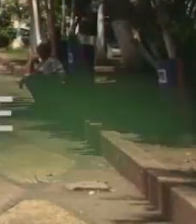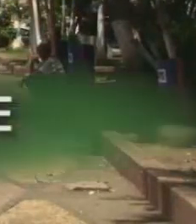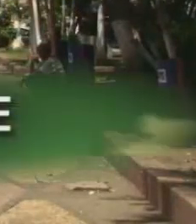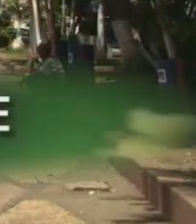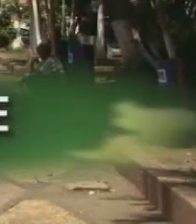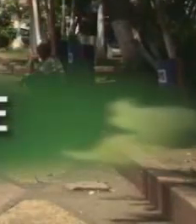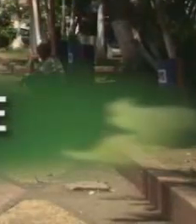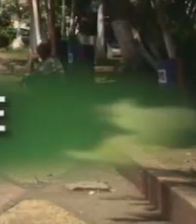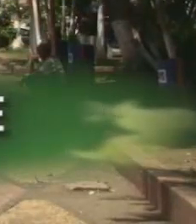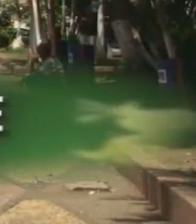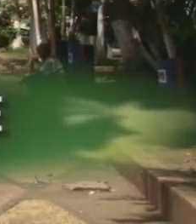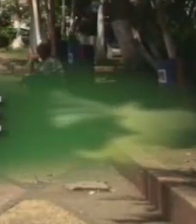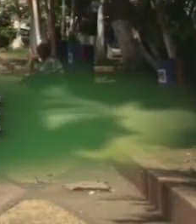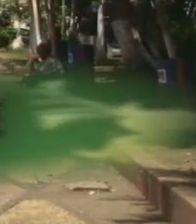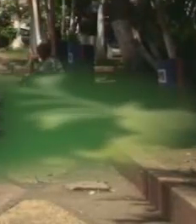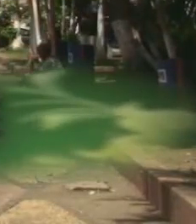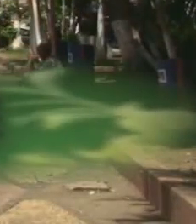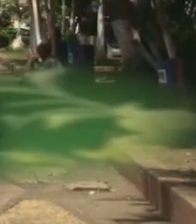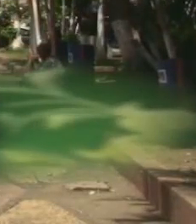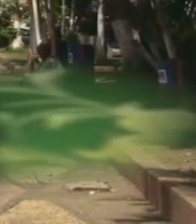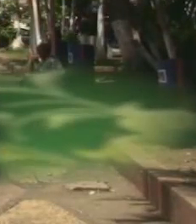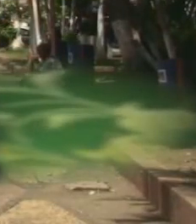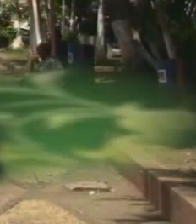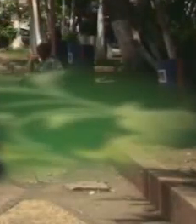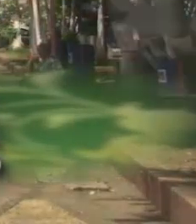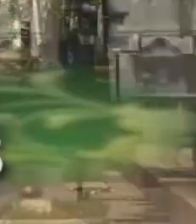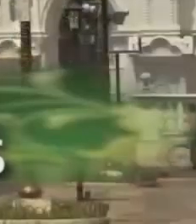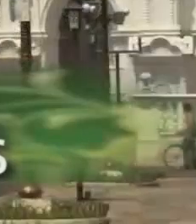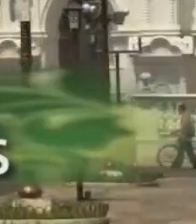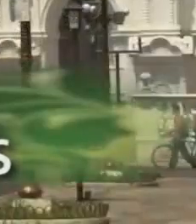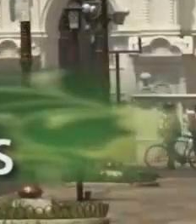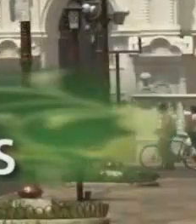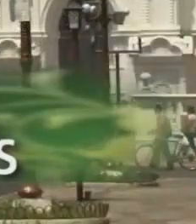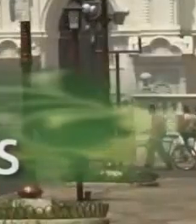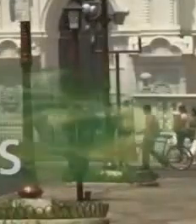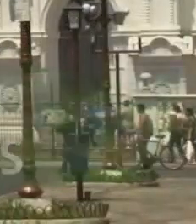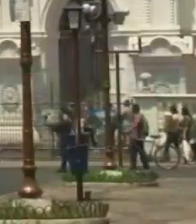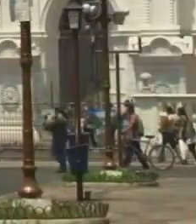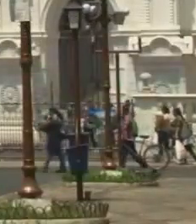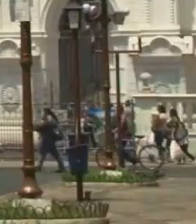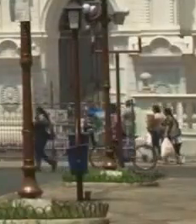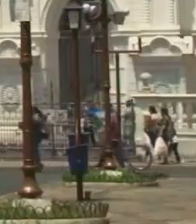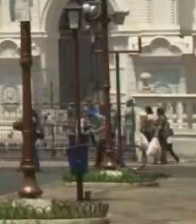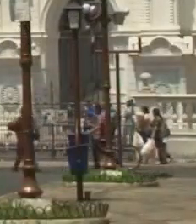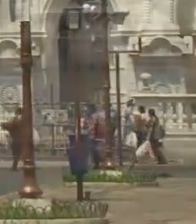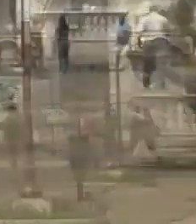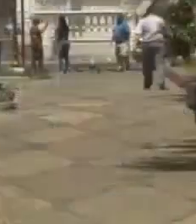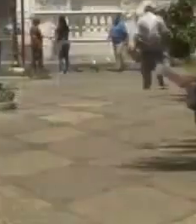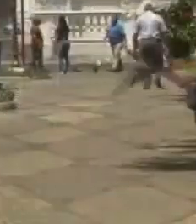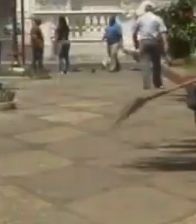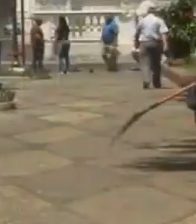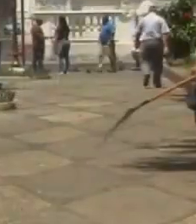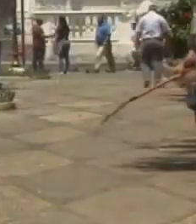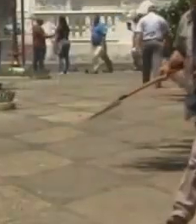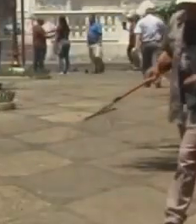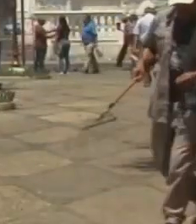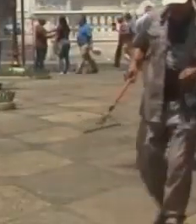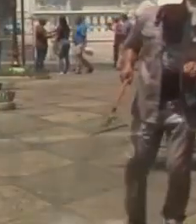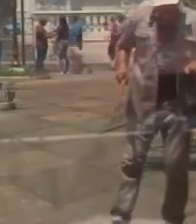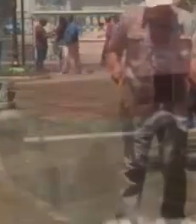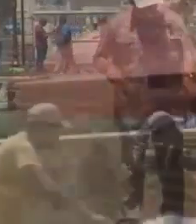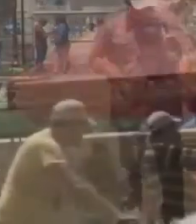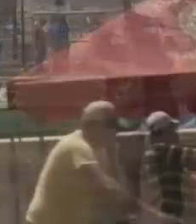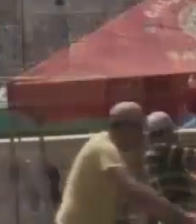República de El Salvador. Desde la ciudad morena en Santa Ana, Televisión Legislativa 9 TV te saluda.